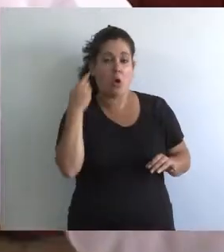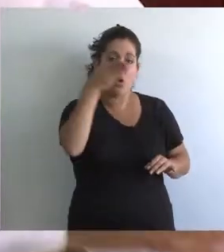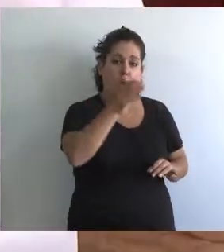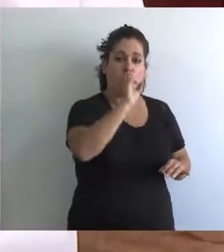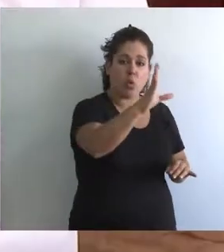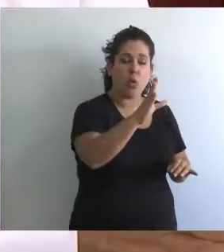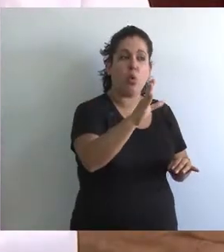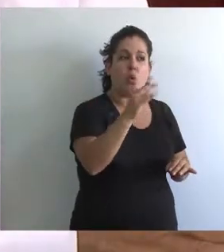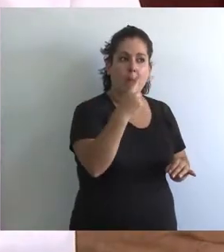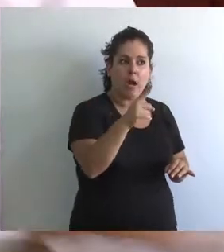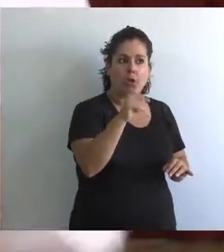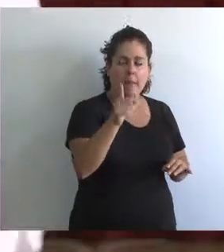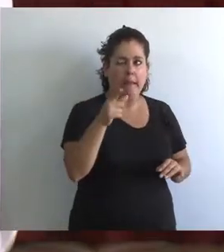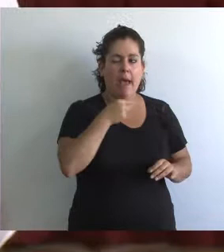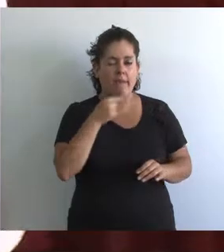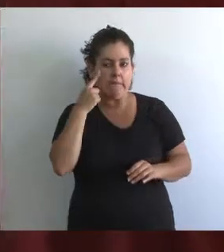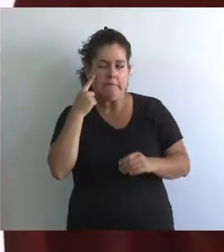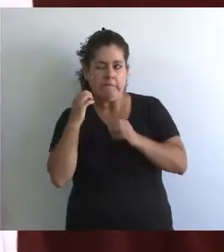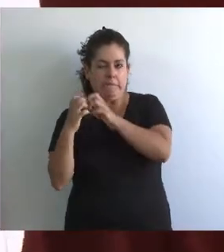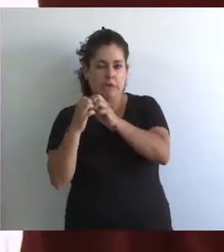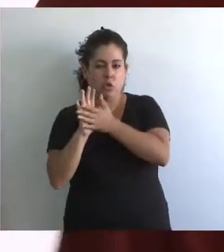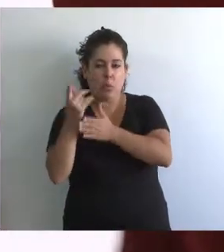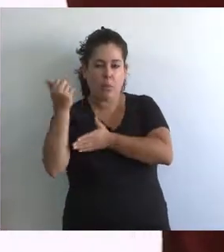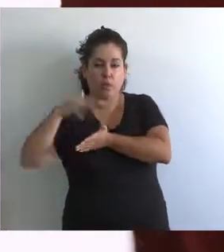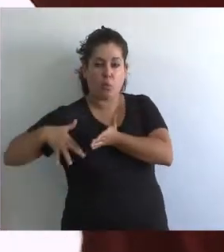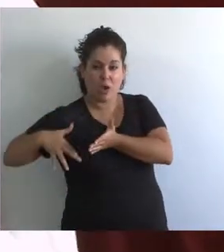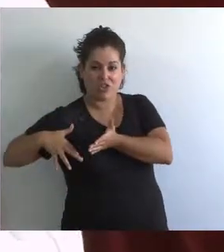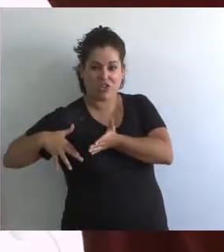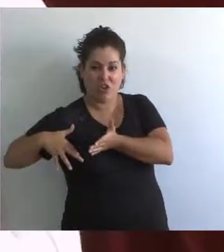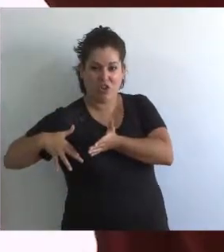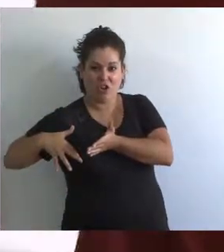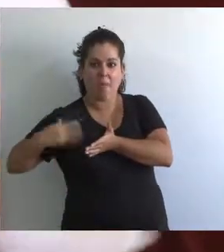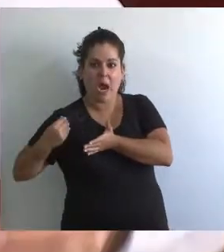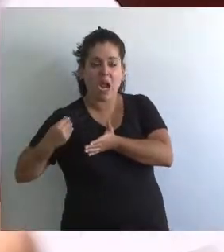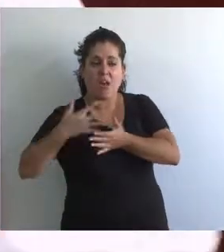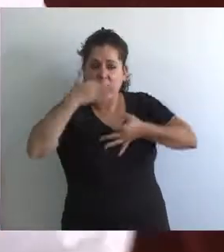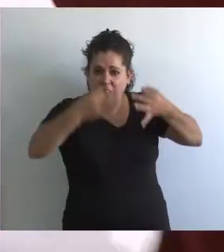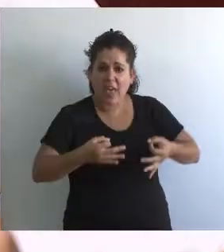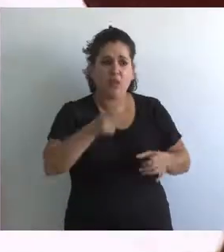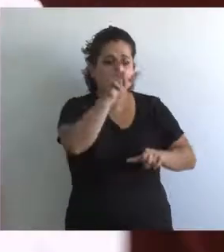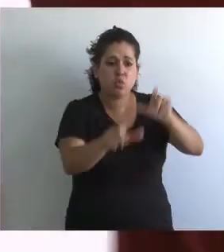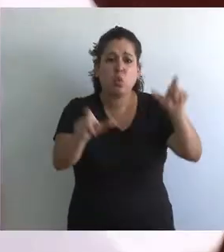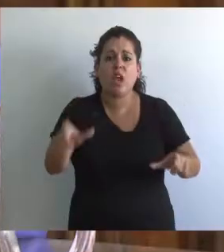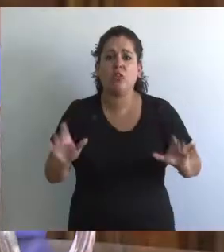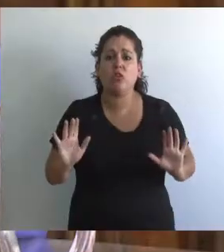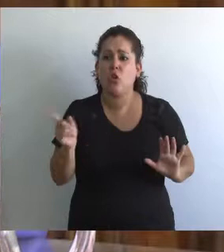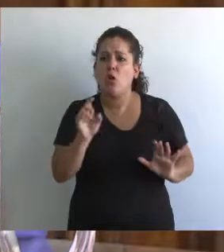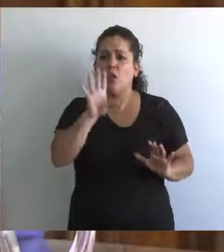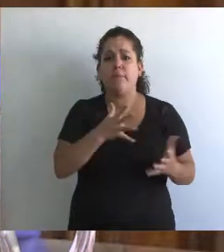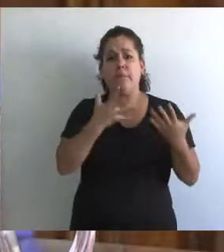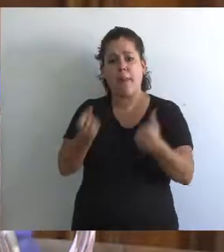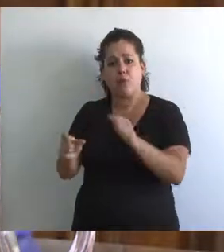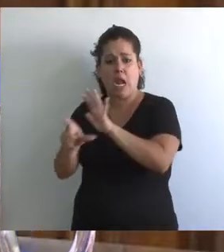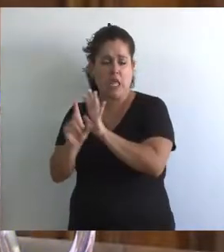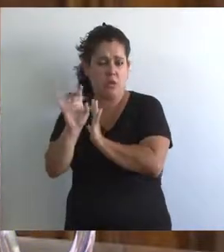barrio, vamos a discutir un presupuesto, pero también estamos forzando la institucionalidad popular, o sea, que se conviertan en sujetos, no solo para apoyar